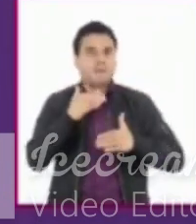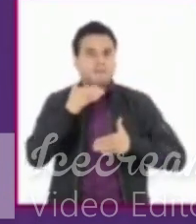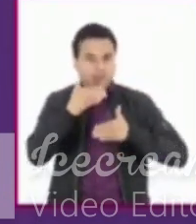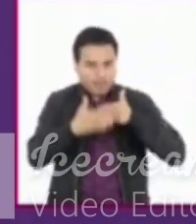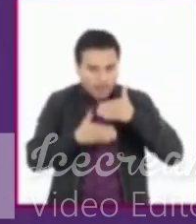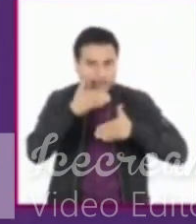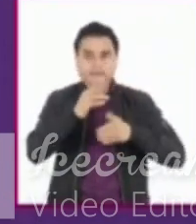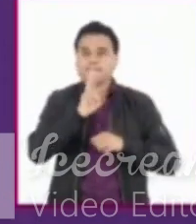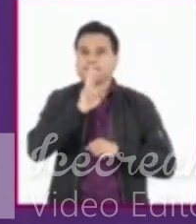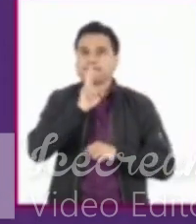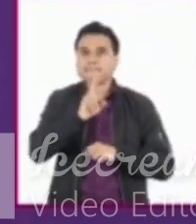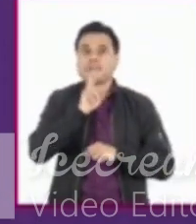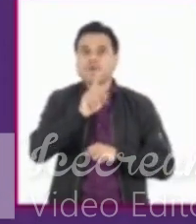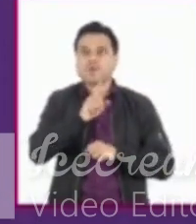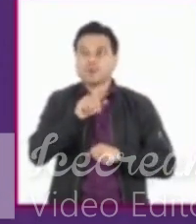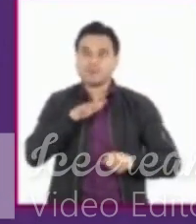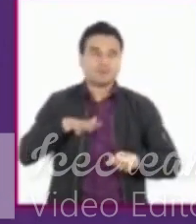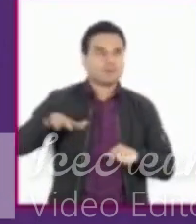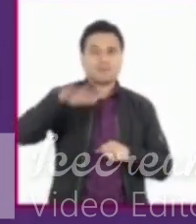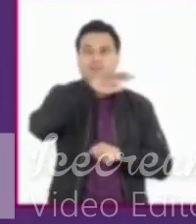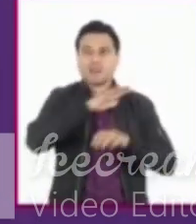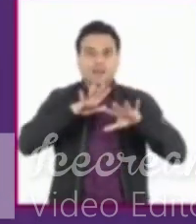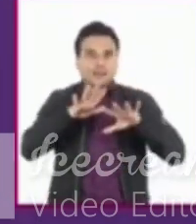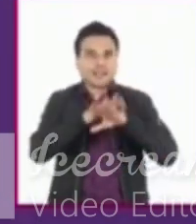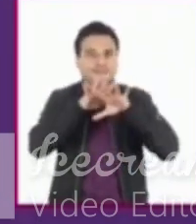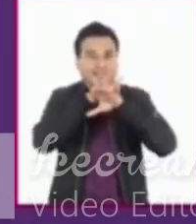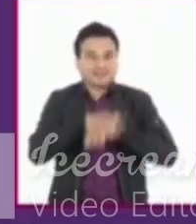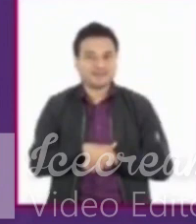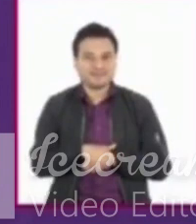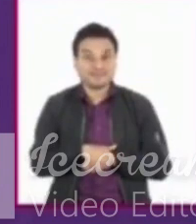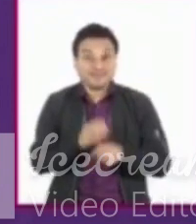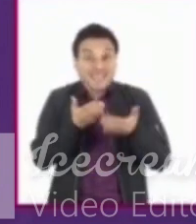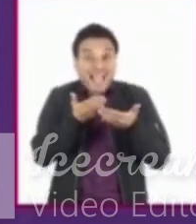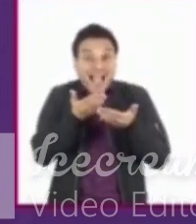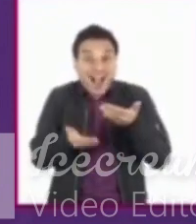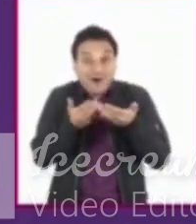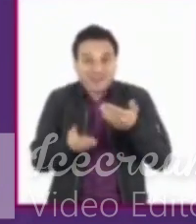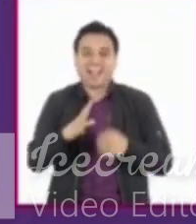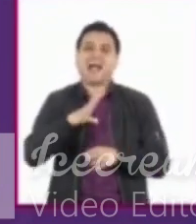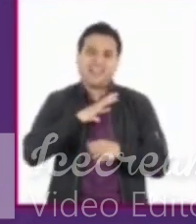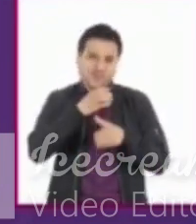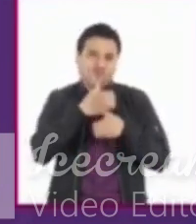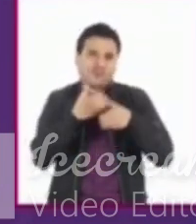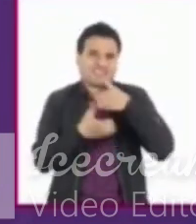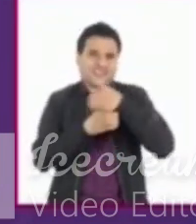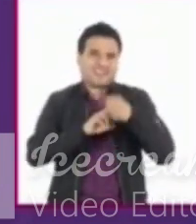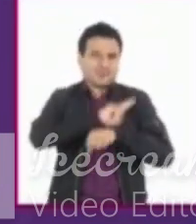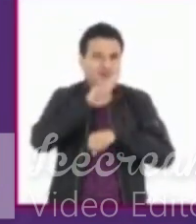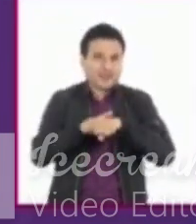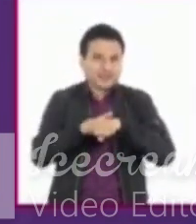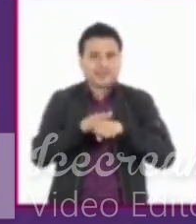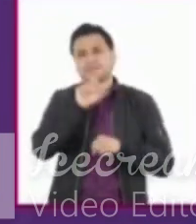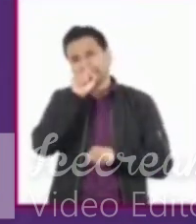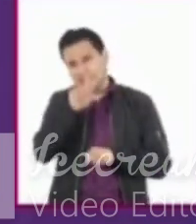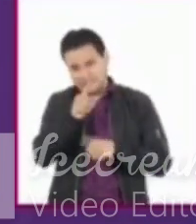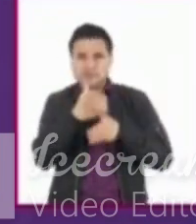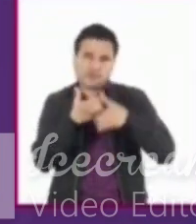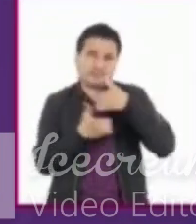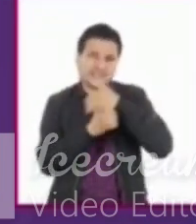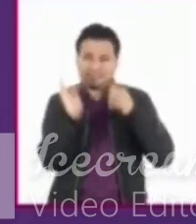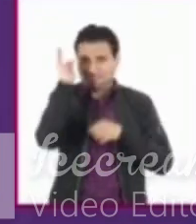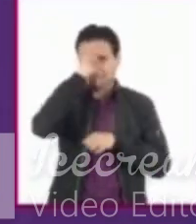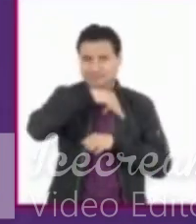lo que nos rodea. En la actualidad, contamos con productos naturales y también sintéticos,